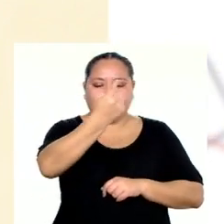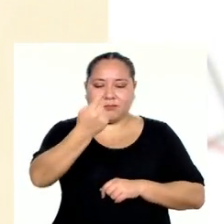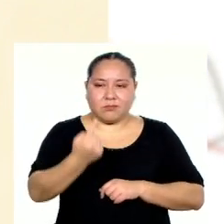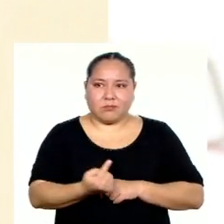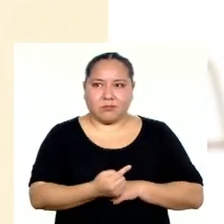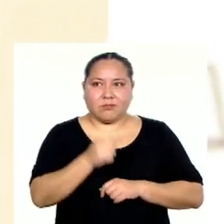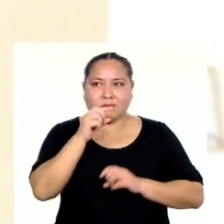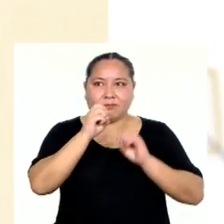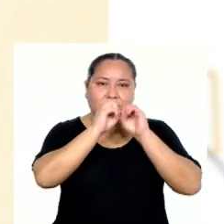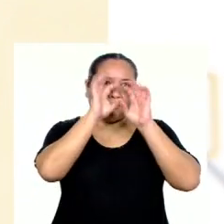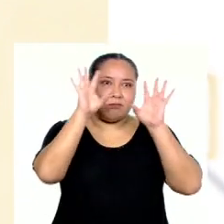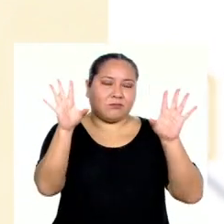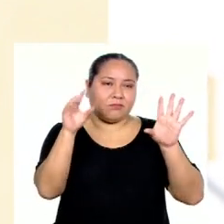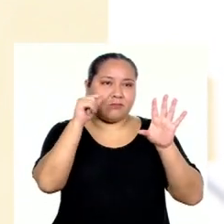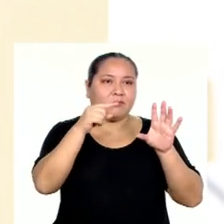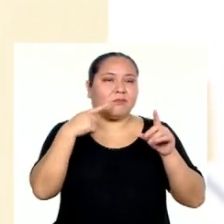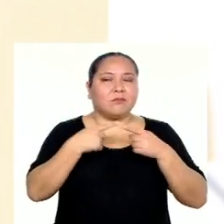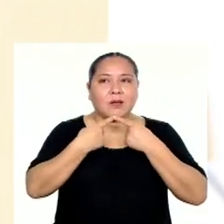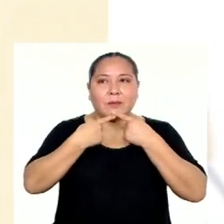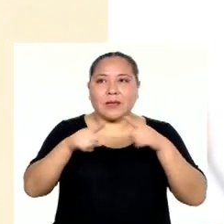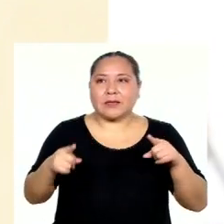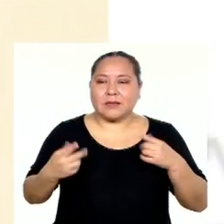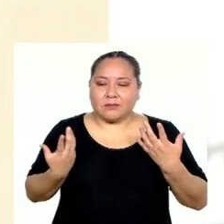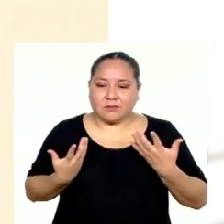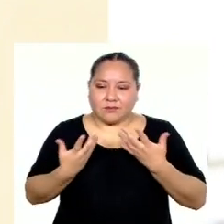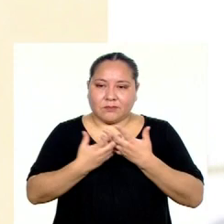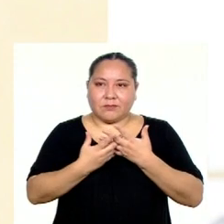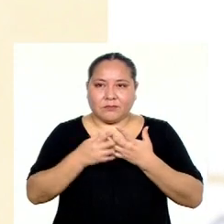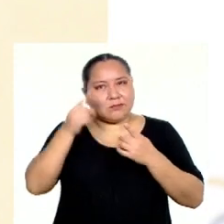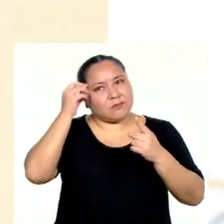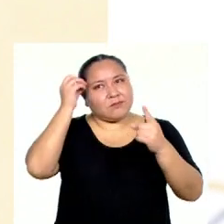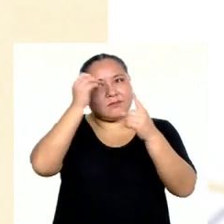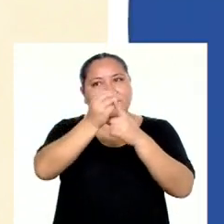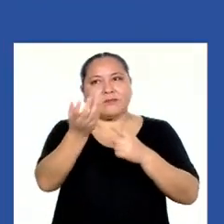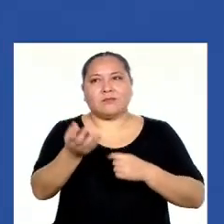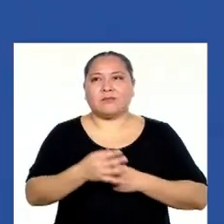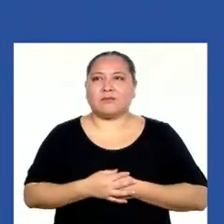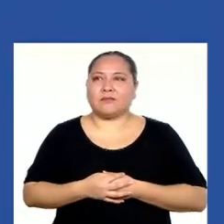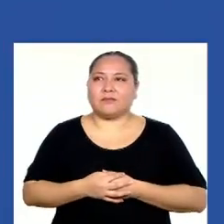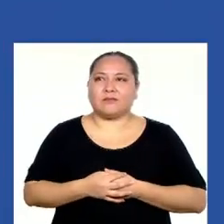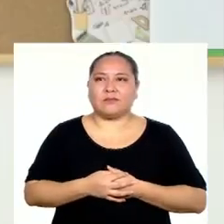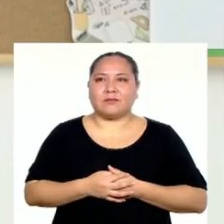a la claridad de mi mensaje y estaría alineado a mi propósito.